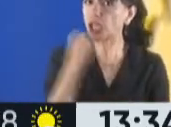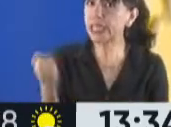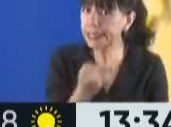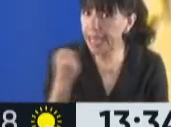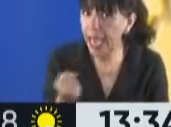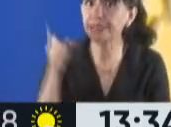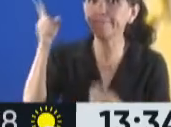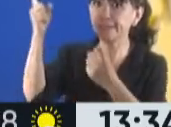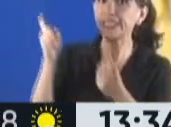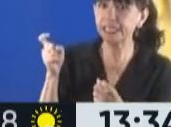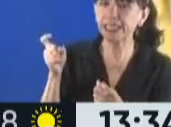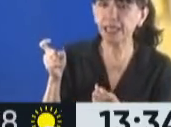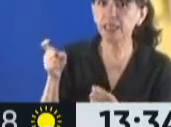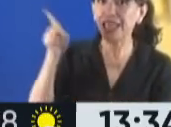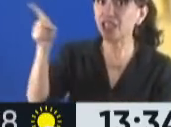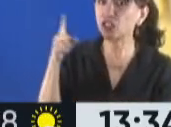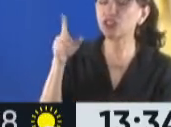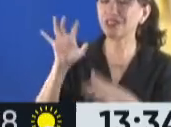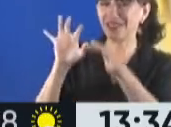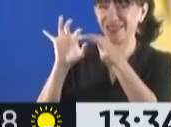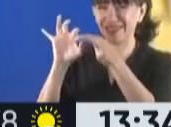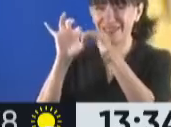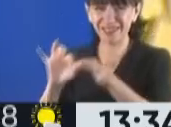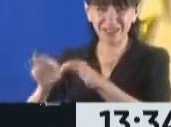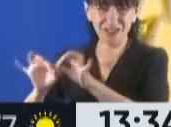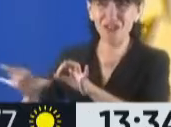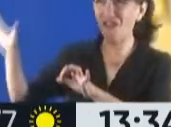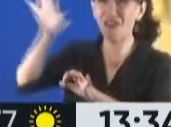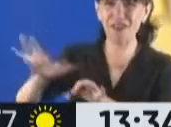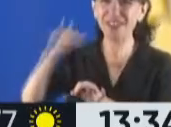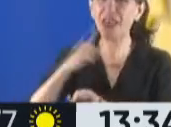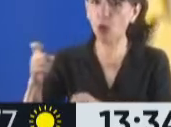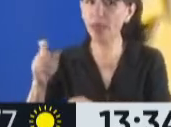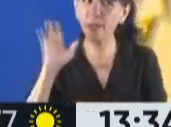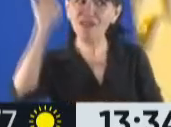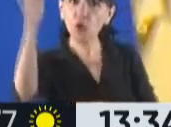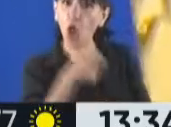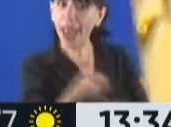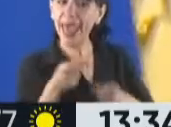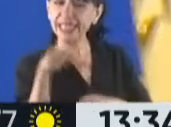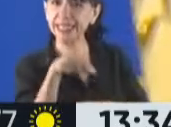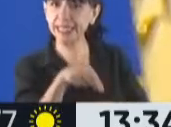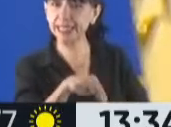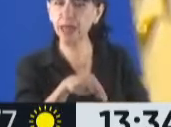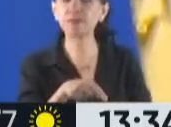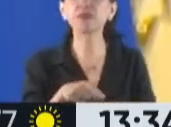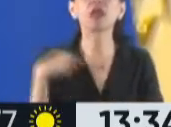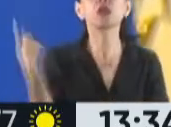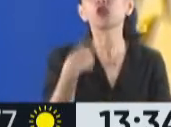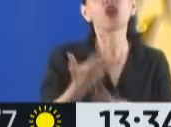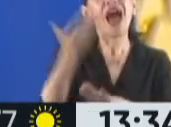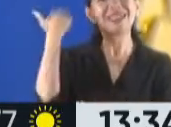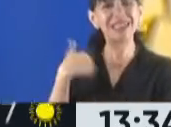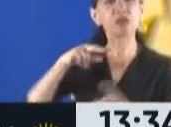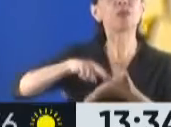donde claramente vislumbran a la Argentina con un gran potencial para el futuro. Los problemas que tuvimos